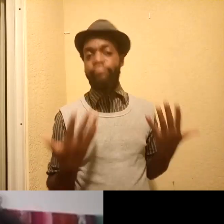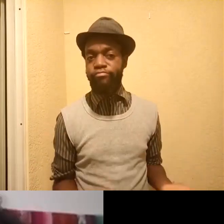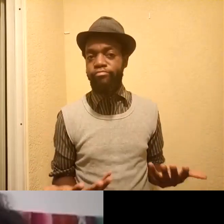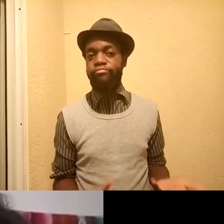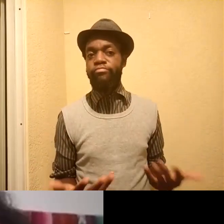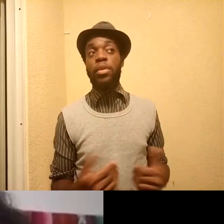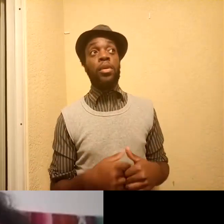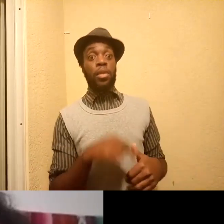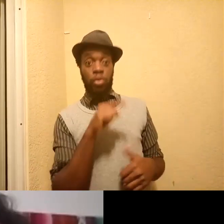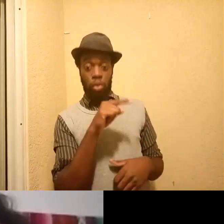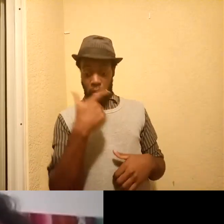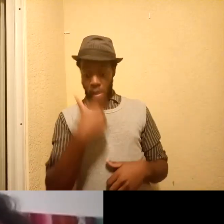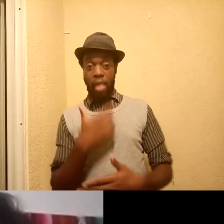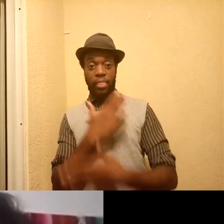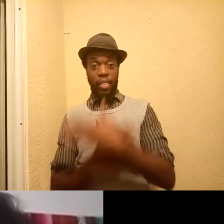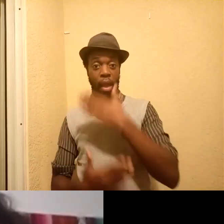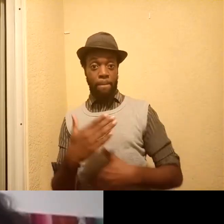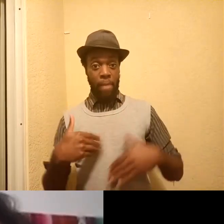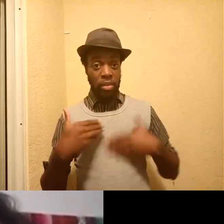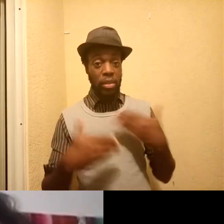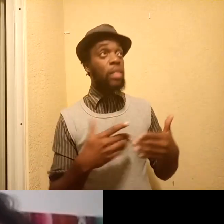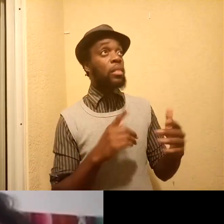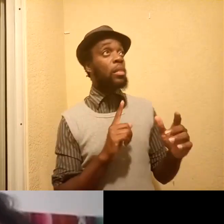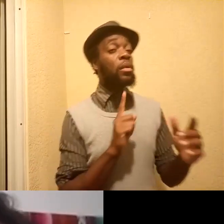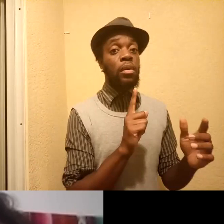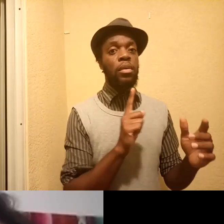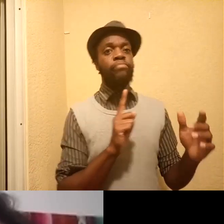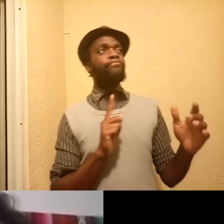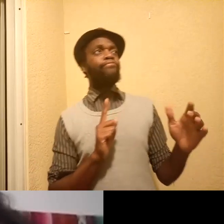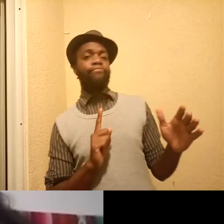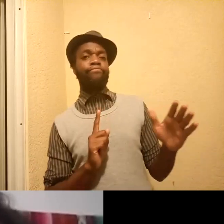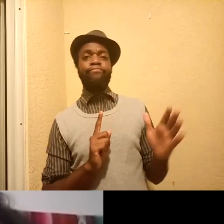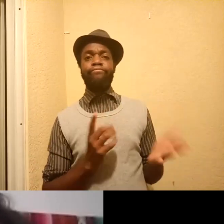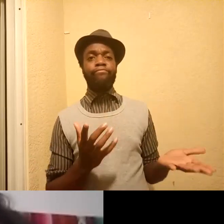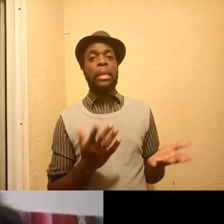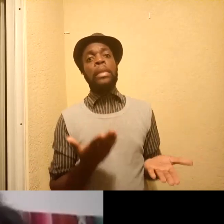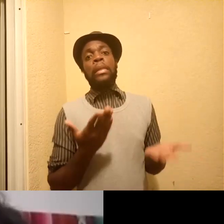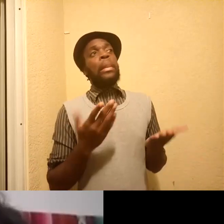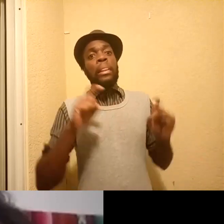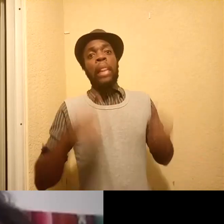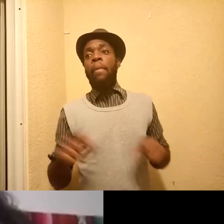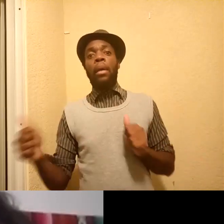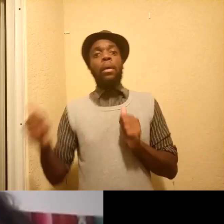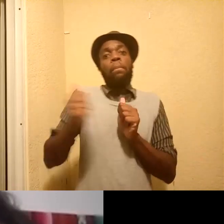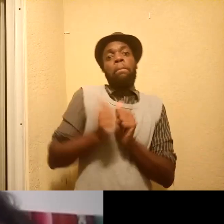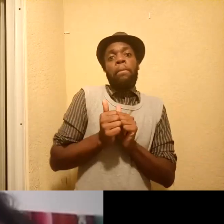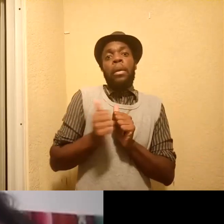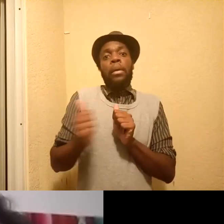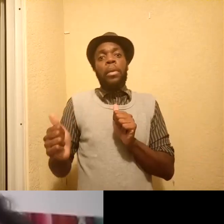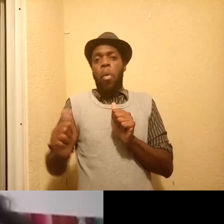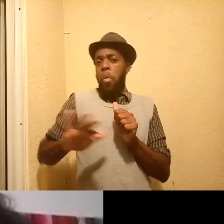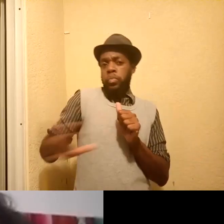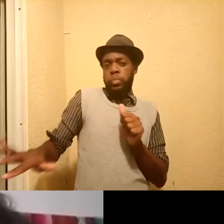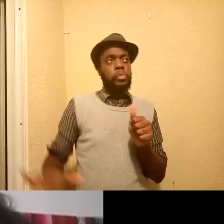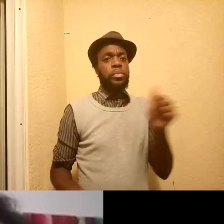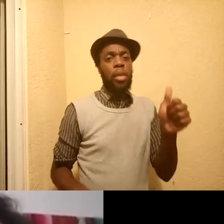de la discapacidad, quizá podemos tener el requerimiento de un acompañante o simplemente no necesitarlo.